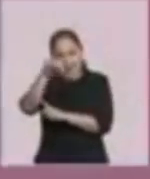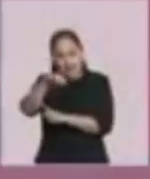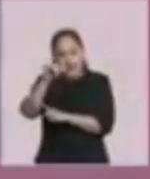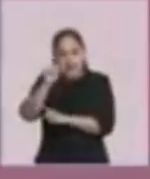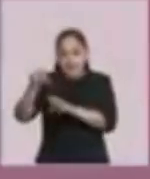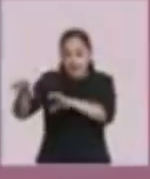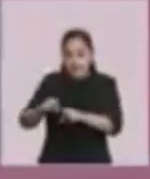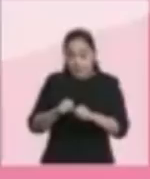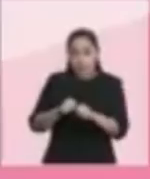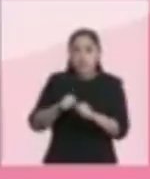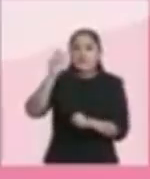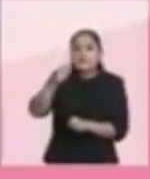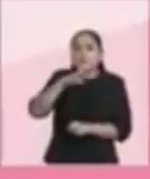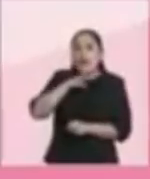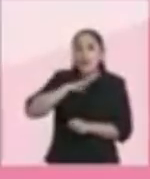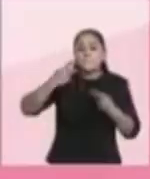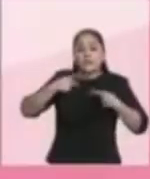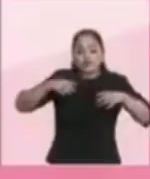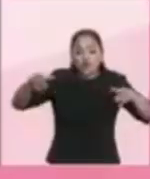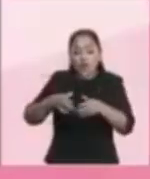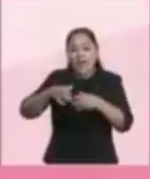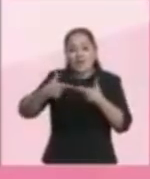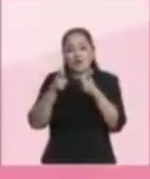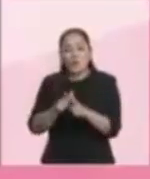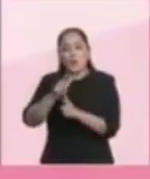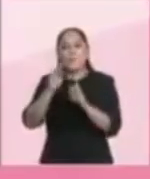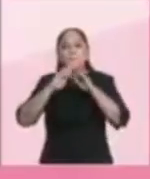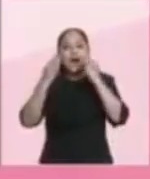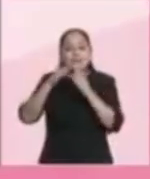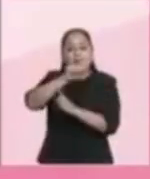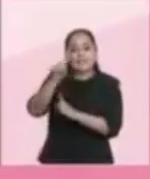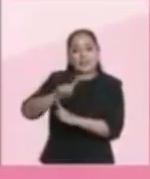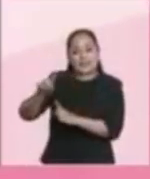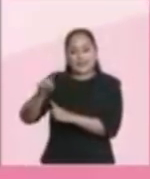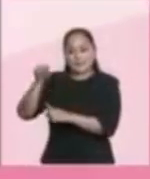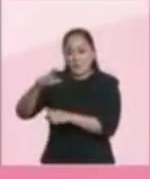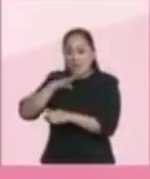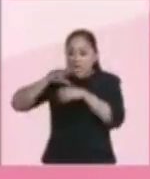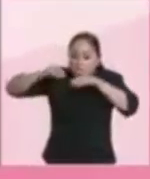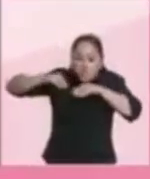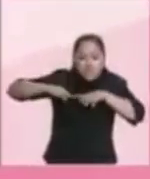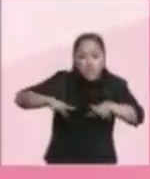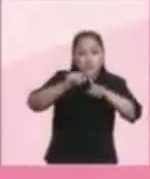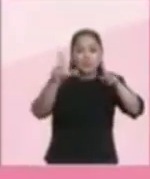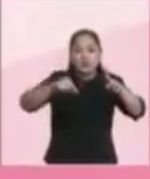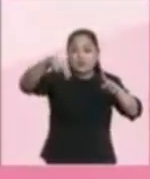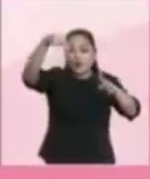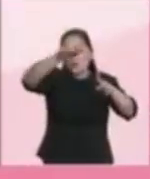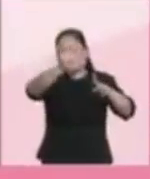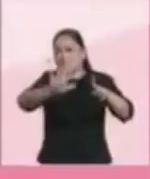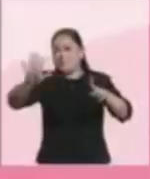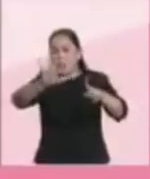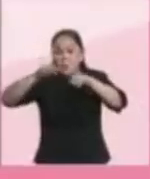ocurrió fue que los Zetas se escindieron, se desató una ola de violencia que todavía padecemos en el noreste del país, señaladamente